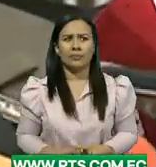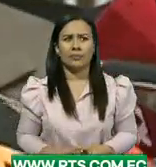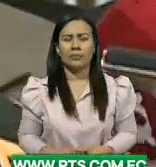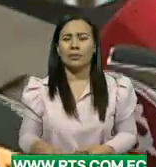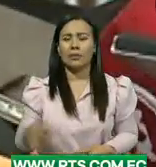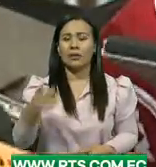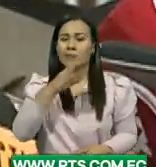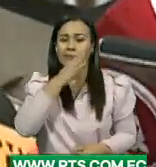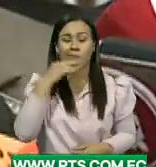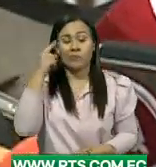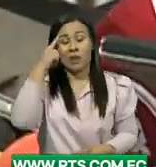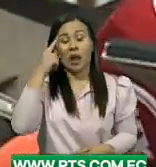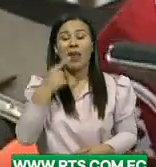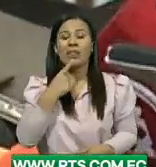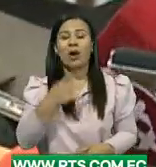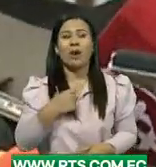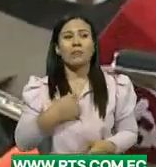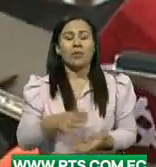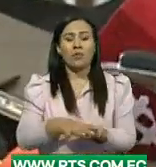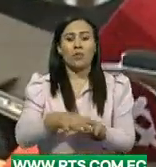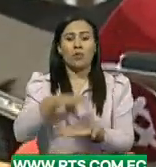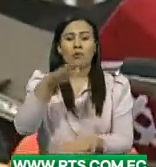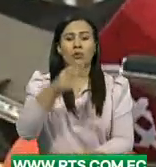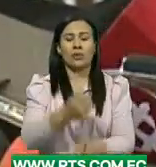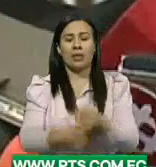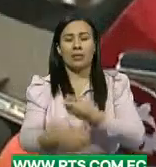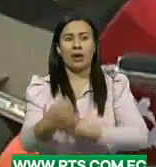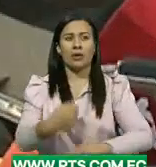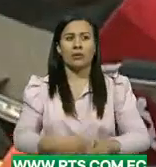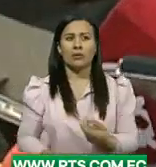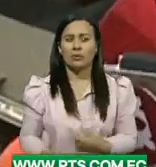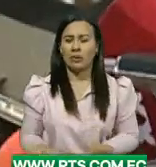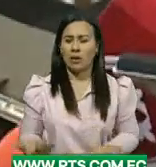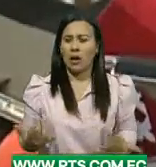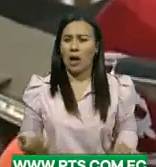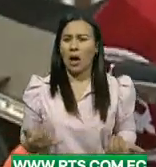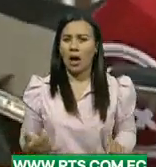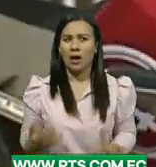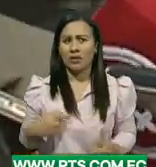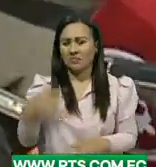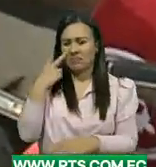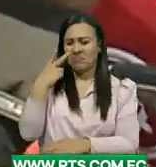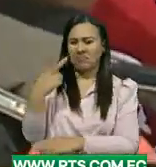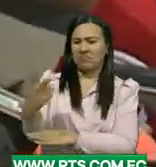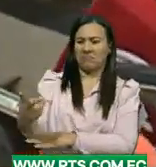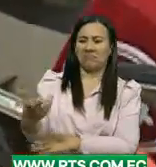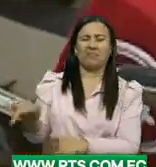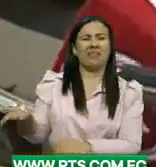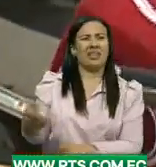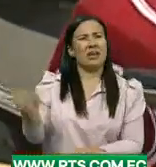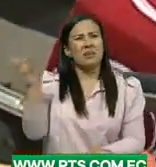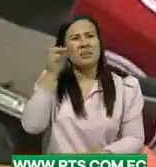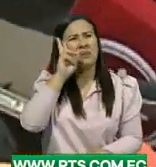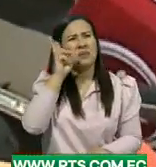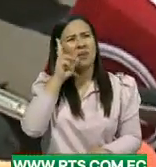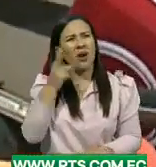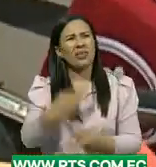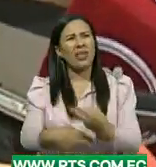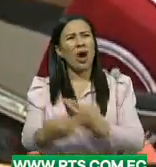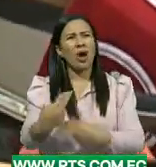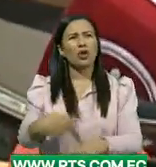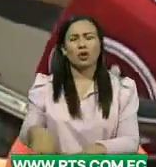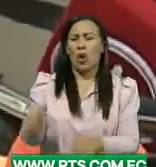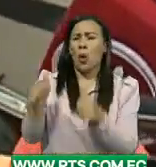gran negocio, que era el mejor negocio que en su vida había realizado él. Imagine usted, si así concebían